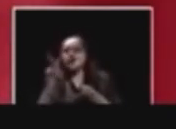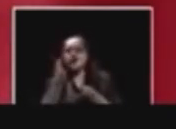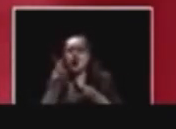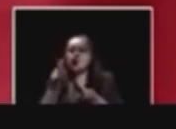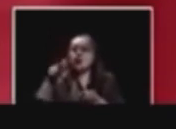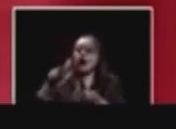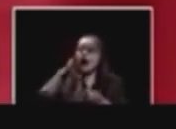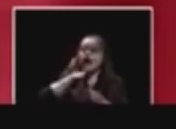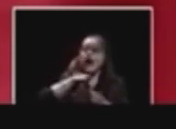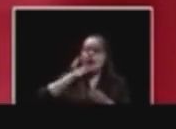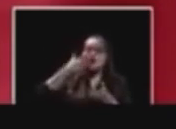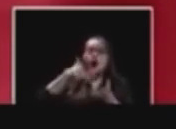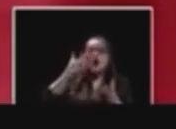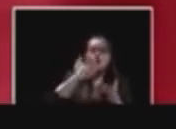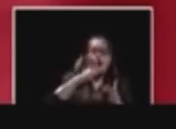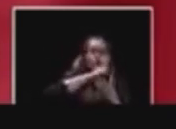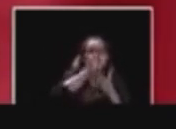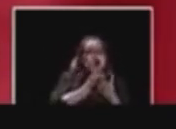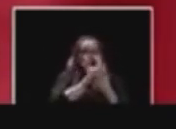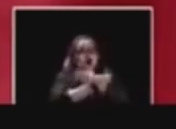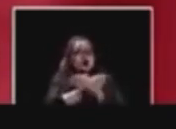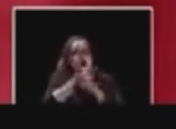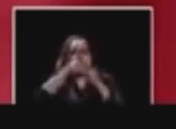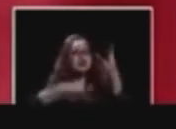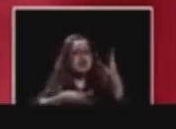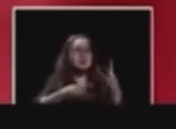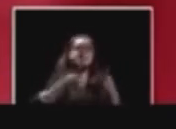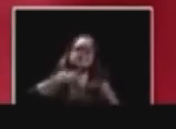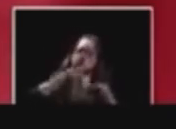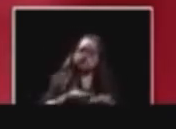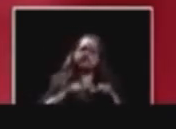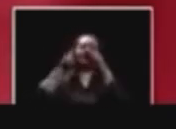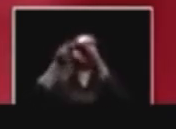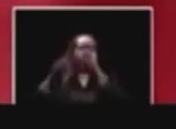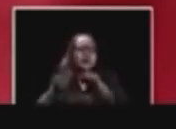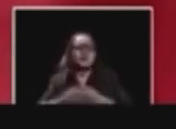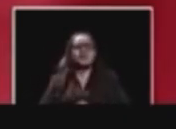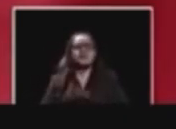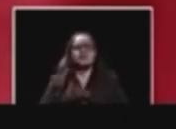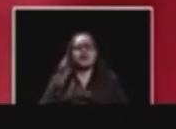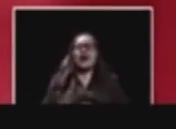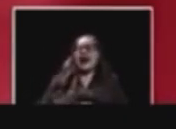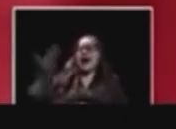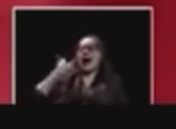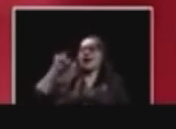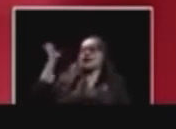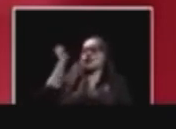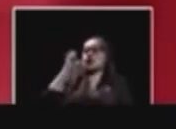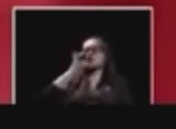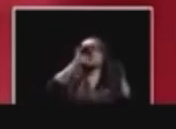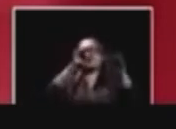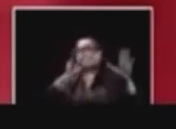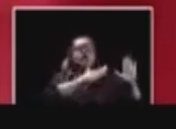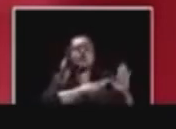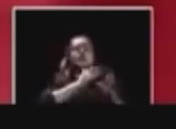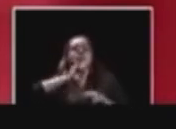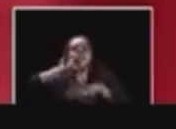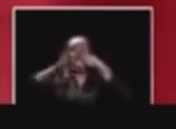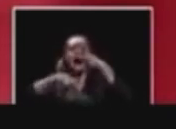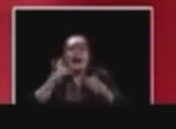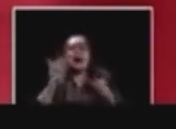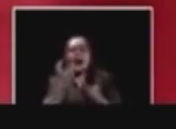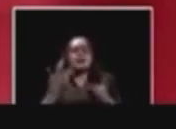sin acceso a los mismos. Vamos a hacer realidad lo que hablamos en campaña: un